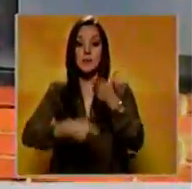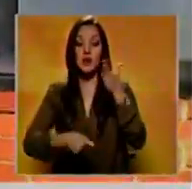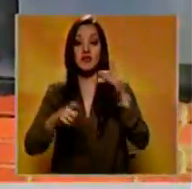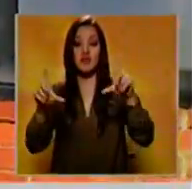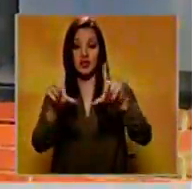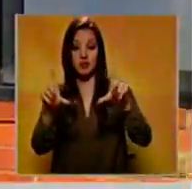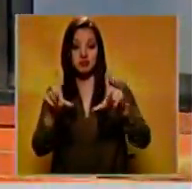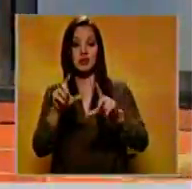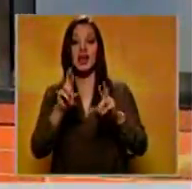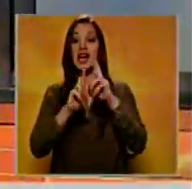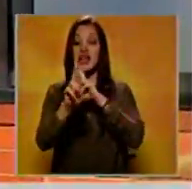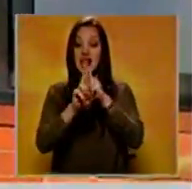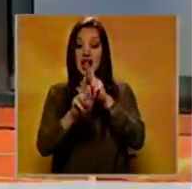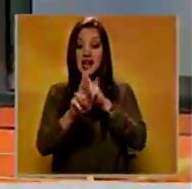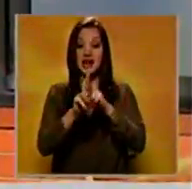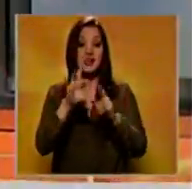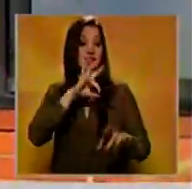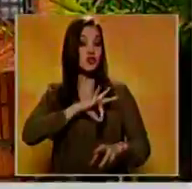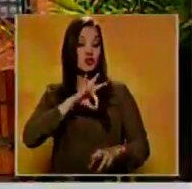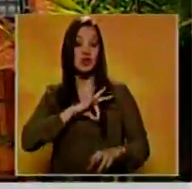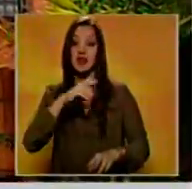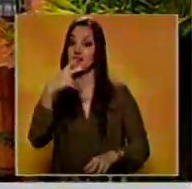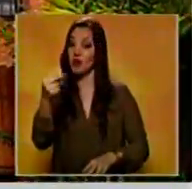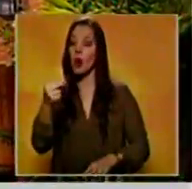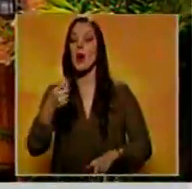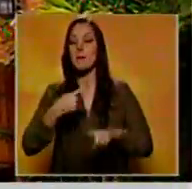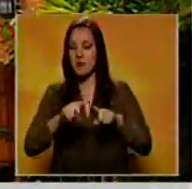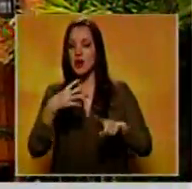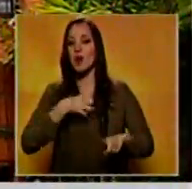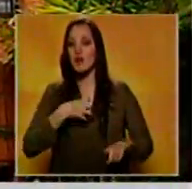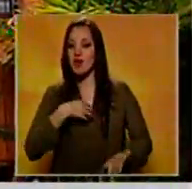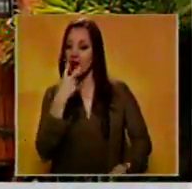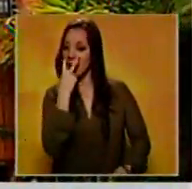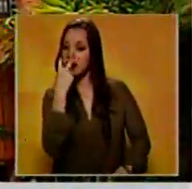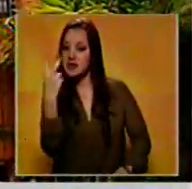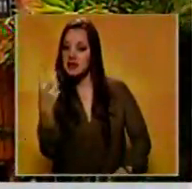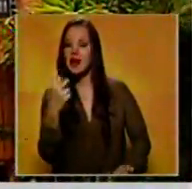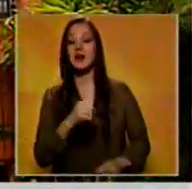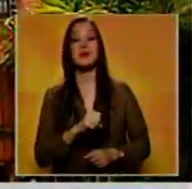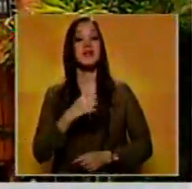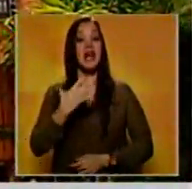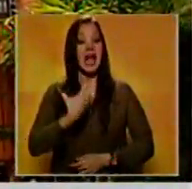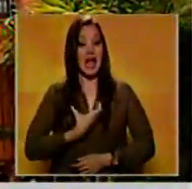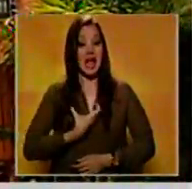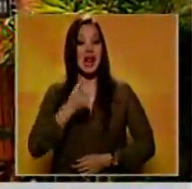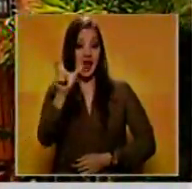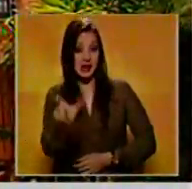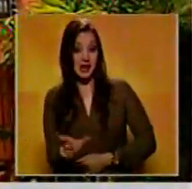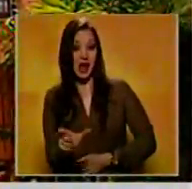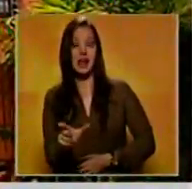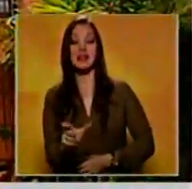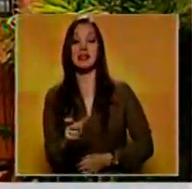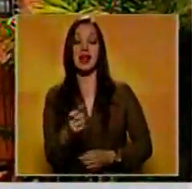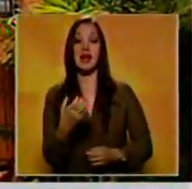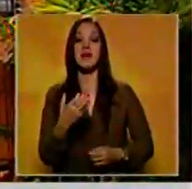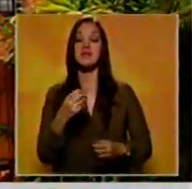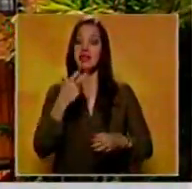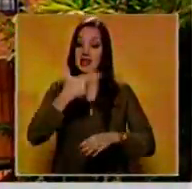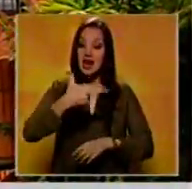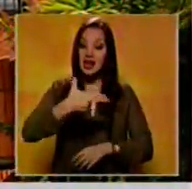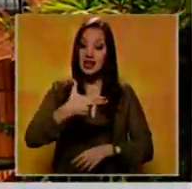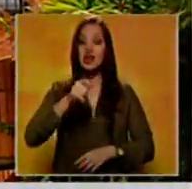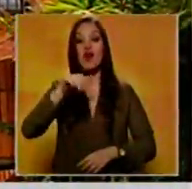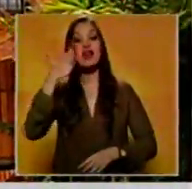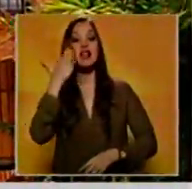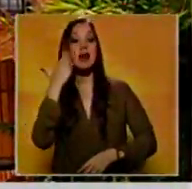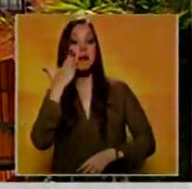escribir en las redes sociales, pero que puede recibir visita. De hecho, hoy pudo visitarlo el alcalde del municipio de Latillo, David Smolansky, y la mamá de Leopoldo